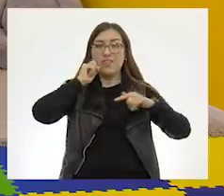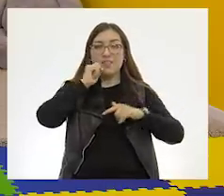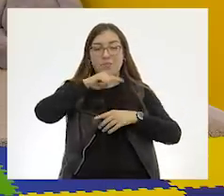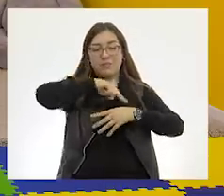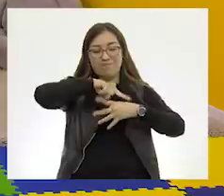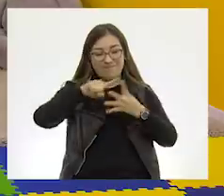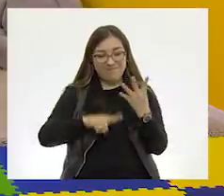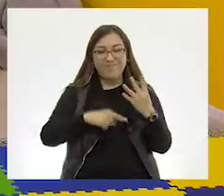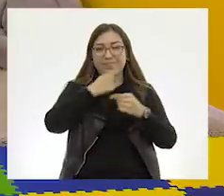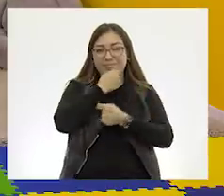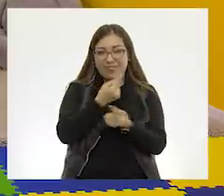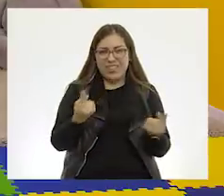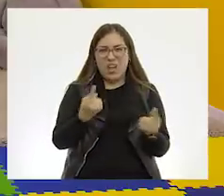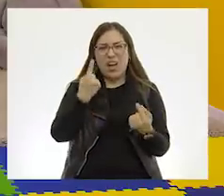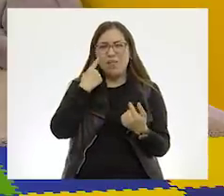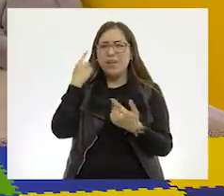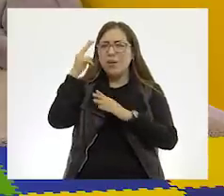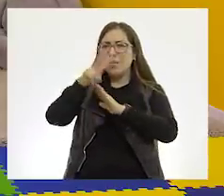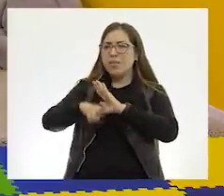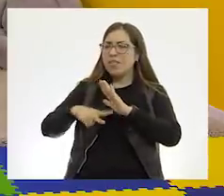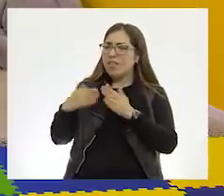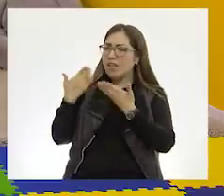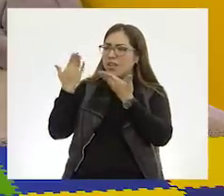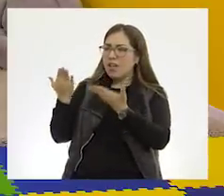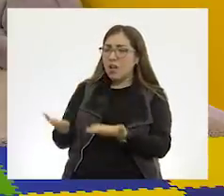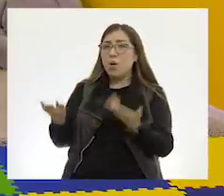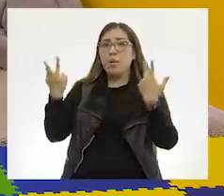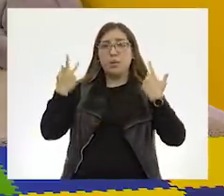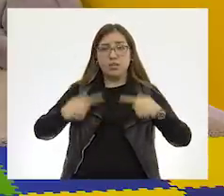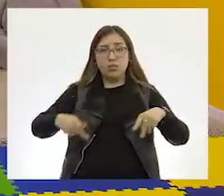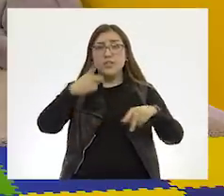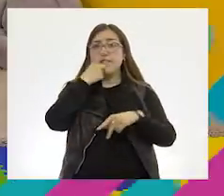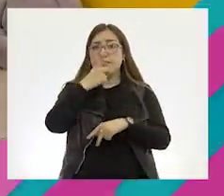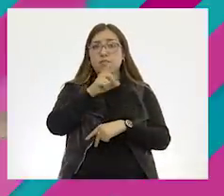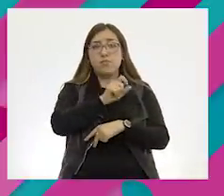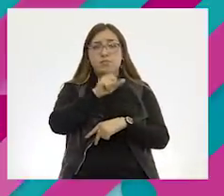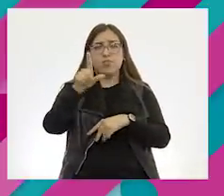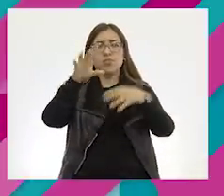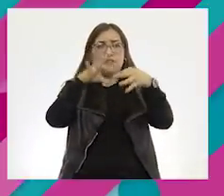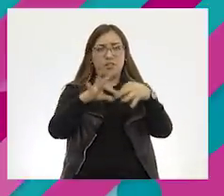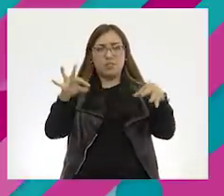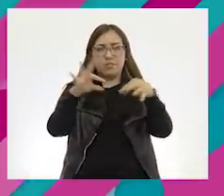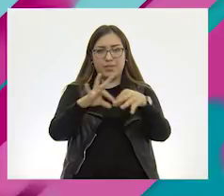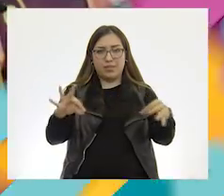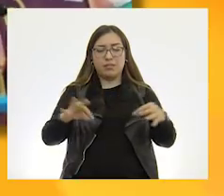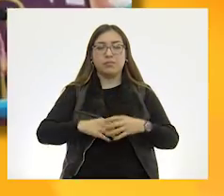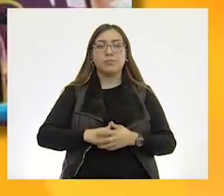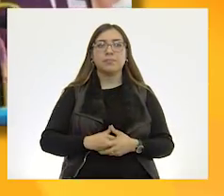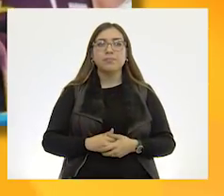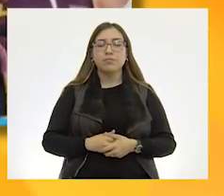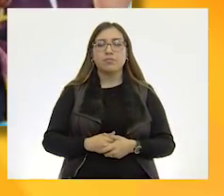el siguiente video de un especialista que nos ayudará a aclarar más esta idea.